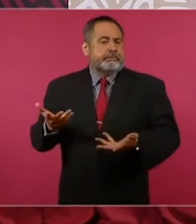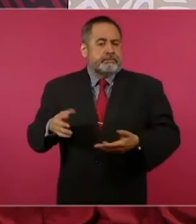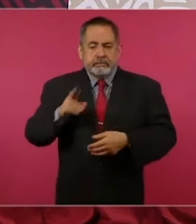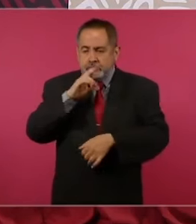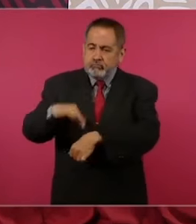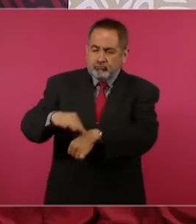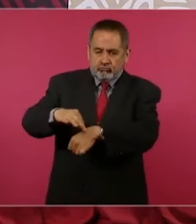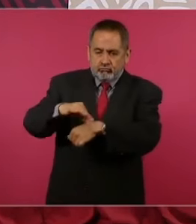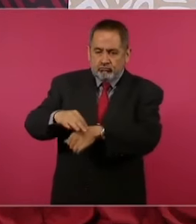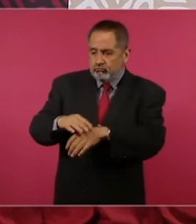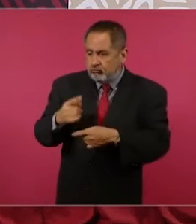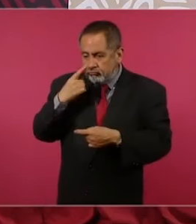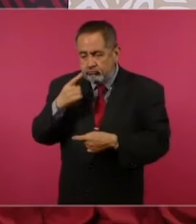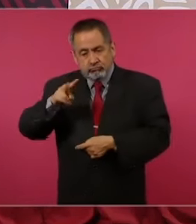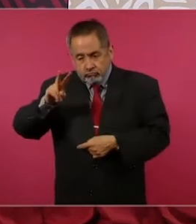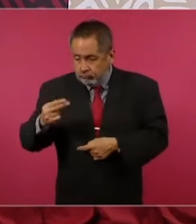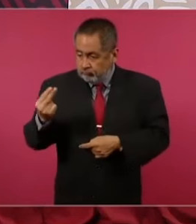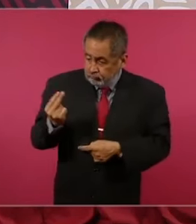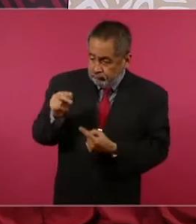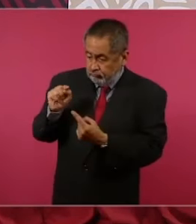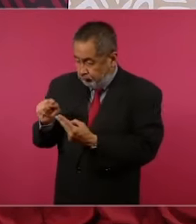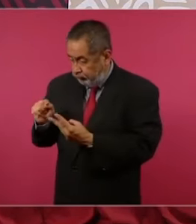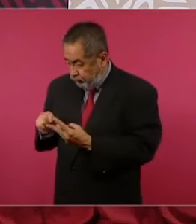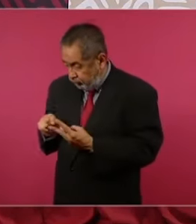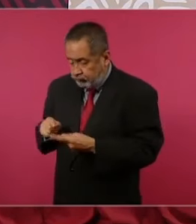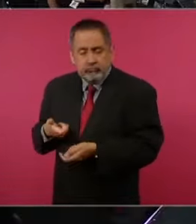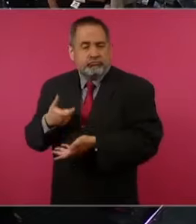que tienen la propia gente de los comités.